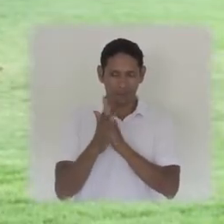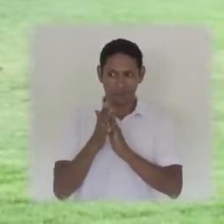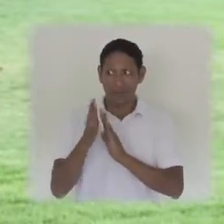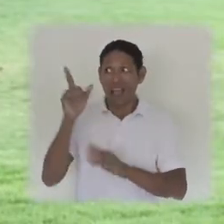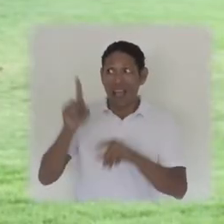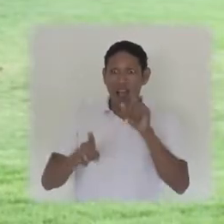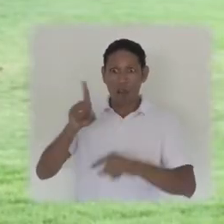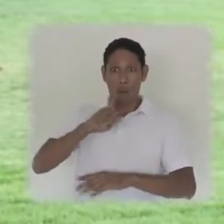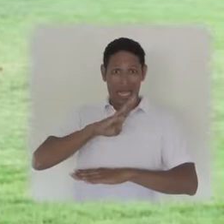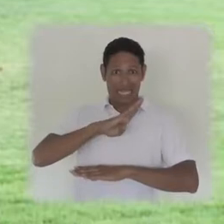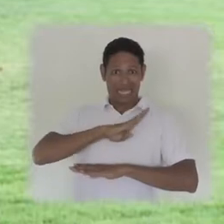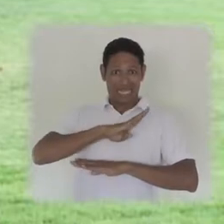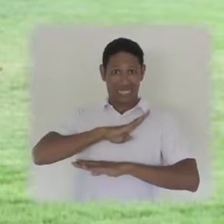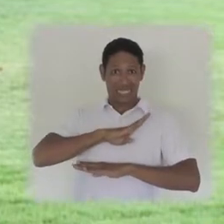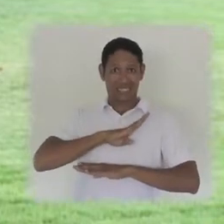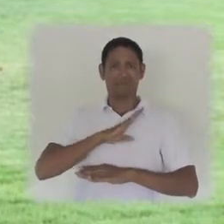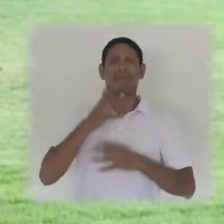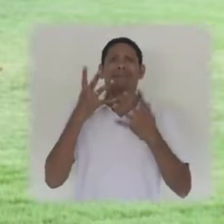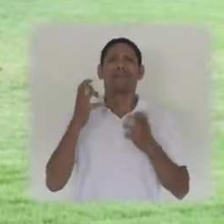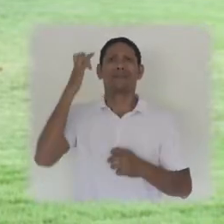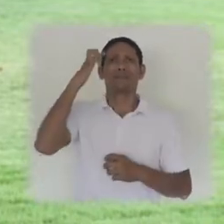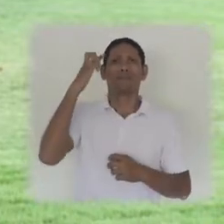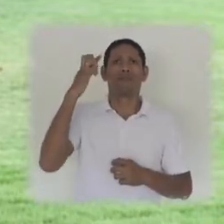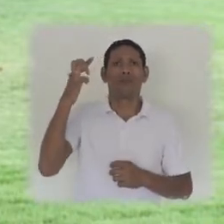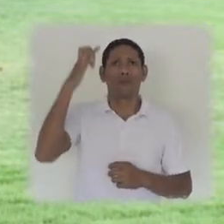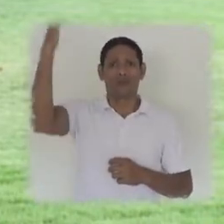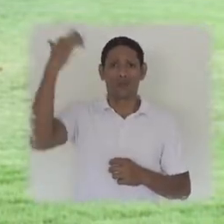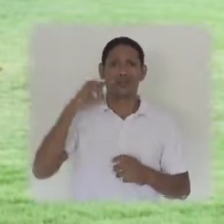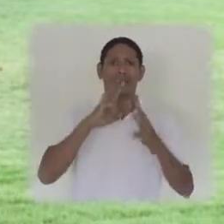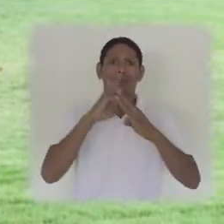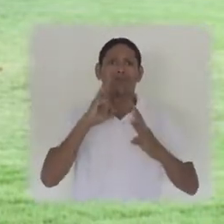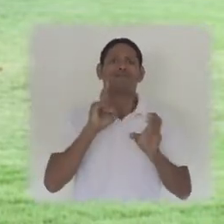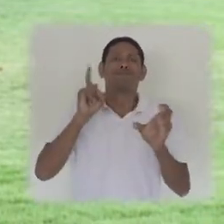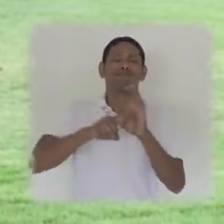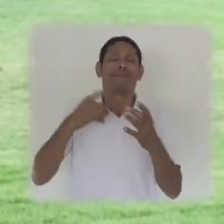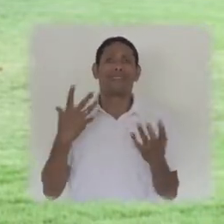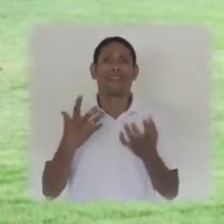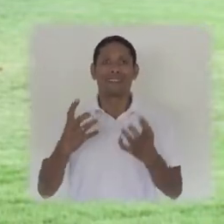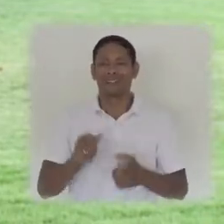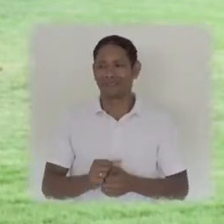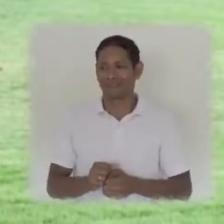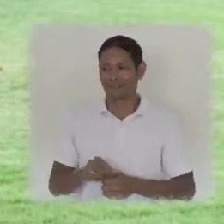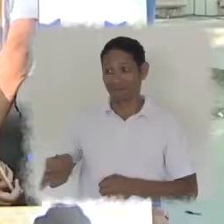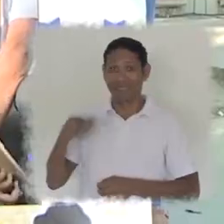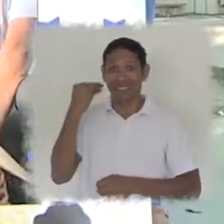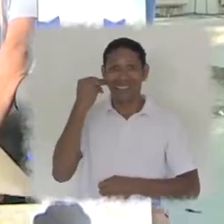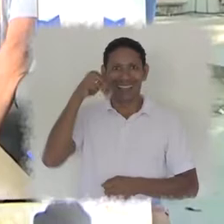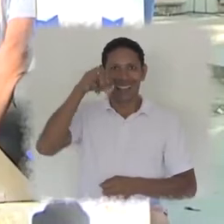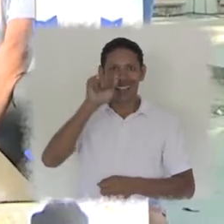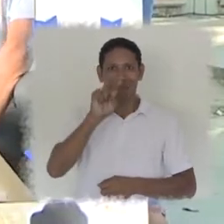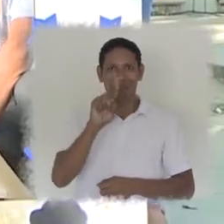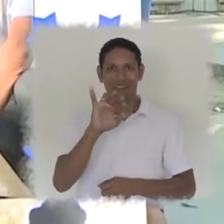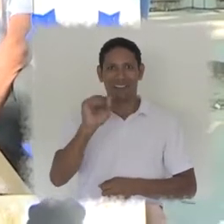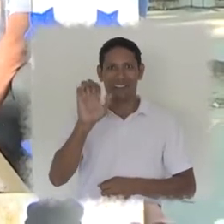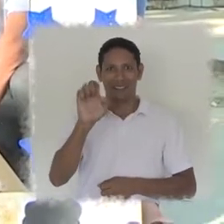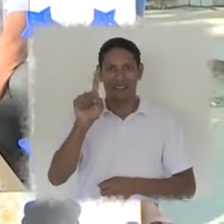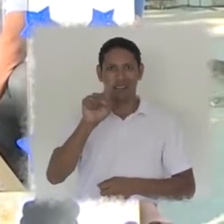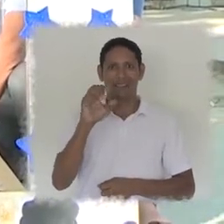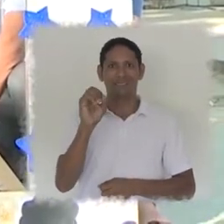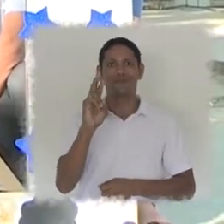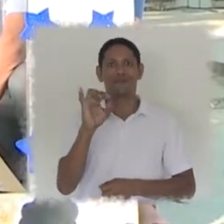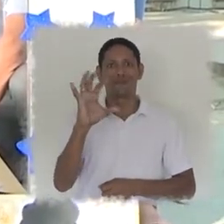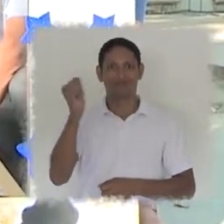la historia de una de las decenas de bachilleres del departamento que anhelan ser profesionales en UniMagdalena. María Escorcia de la